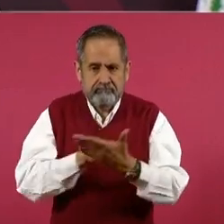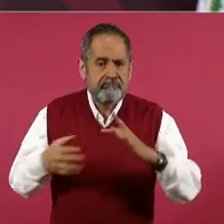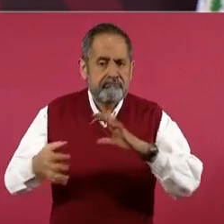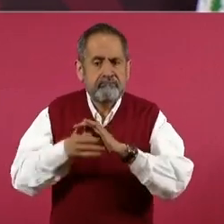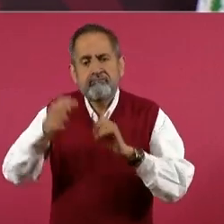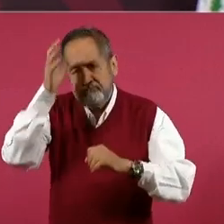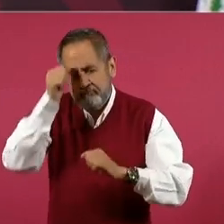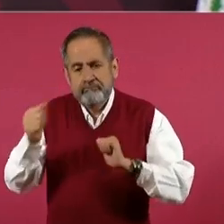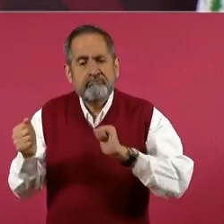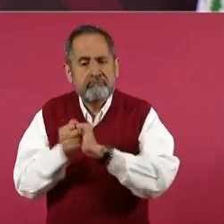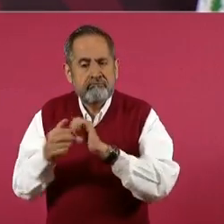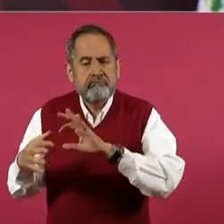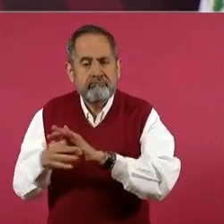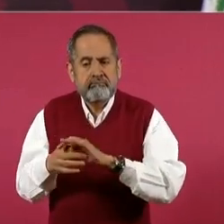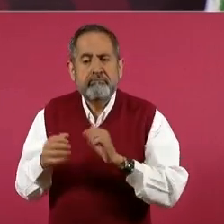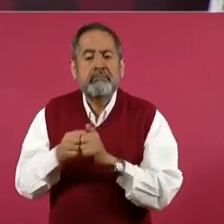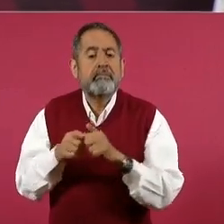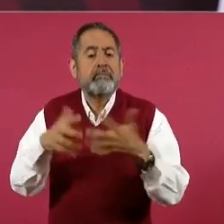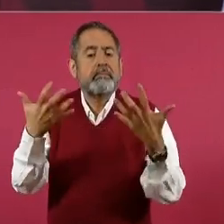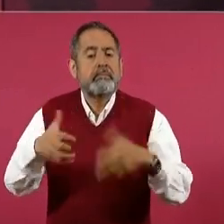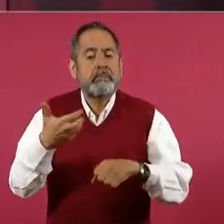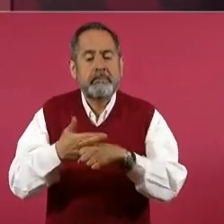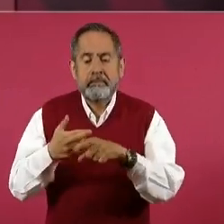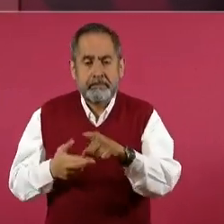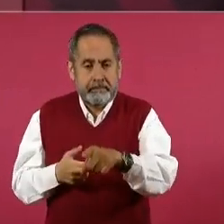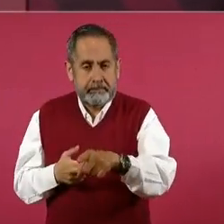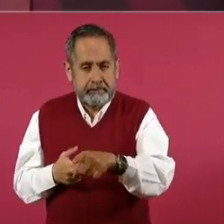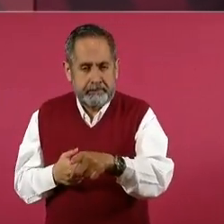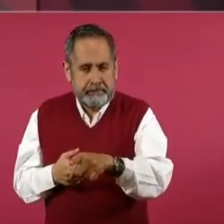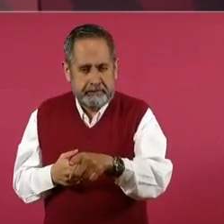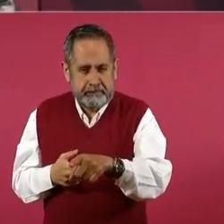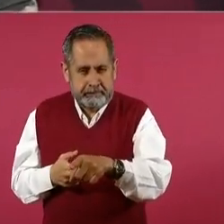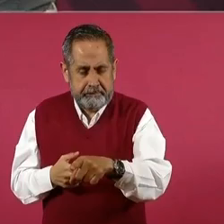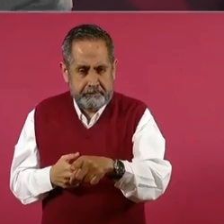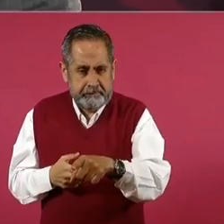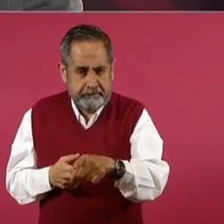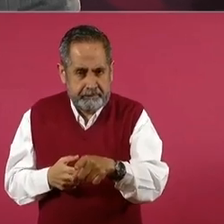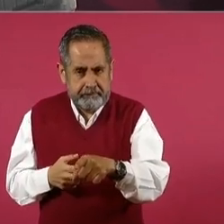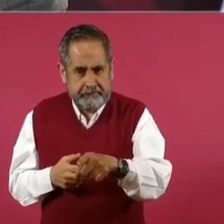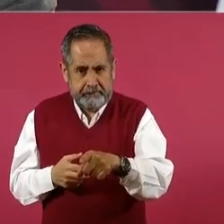convenio con la empresa